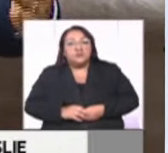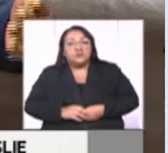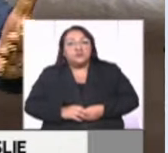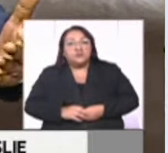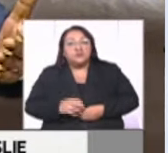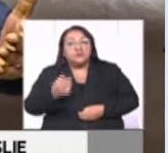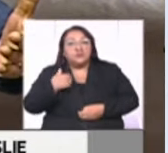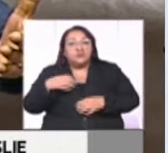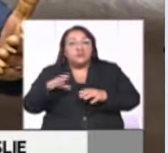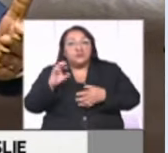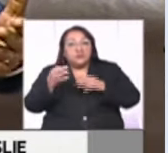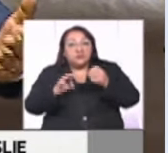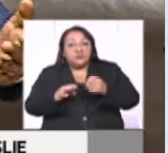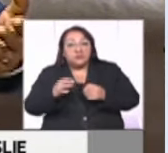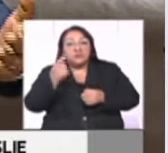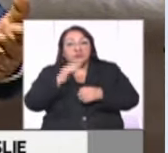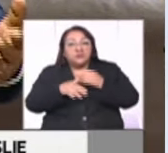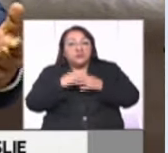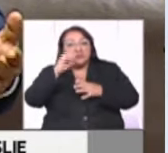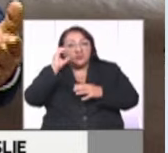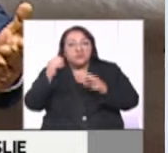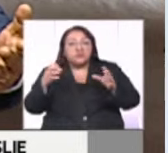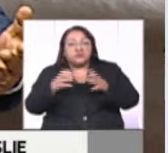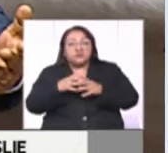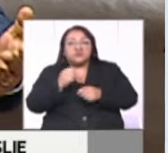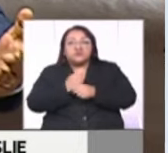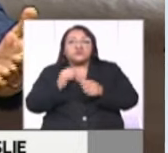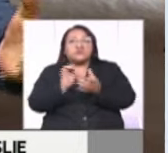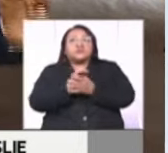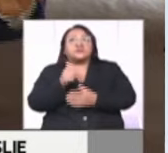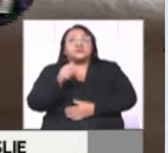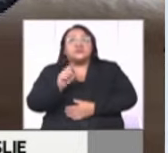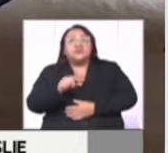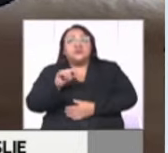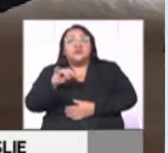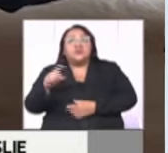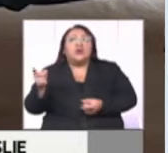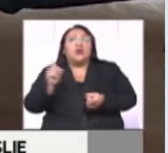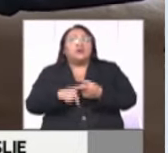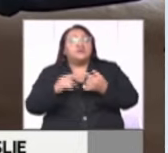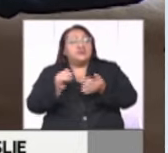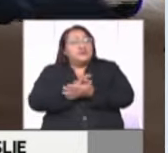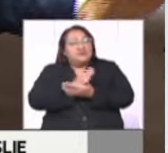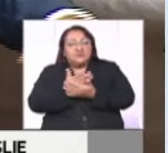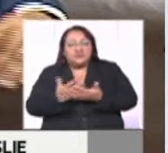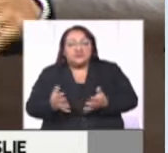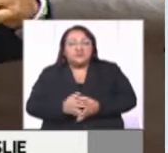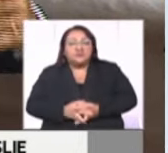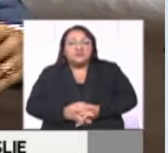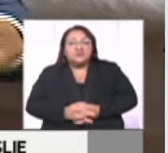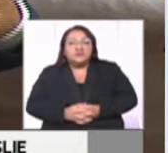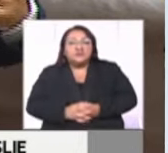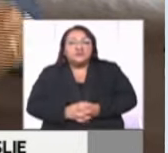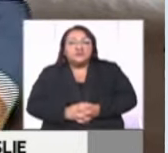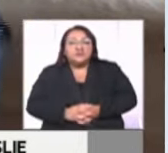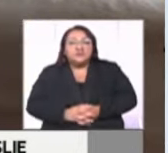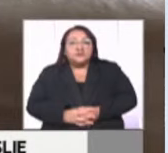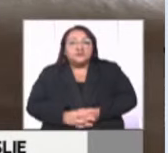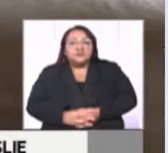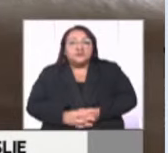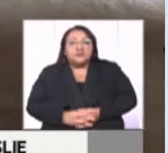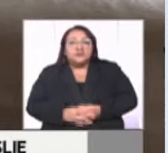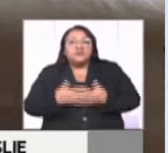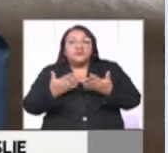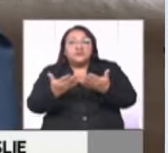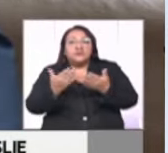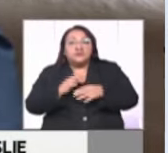formulamos un presupuesto para la creación de la unidad ejecutora de Chanquillo. Hasta ahorita, nada. He pedido que los 51